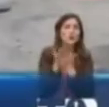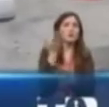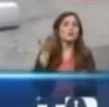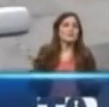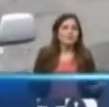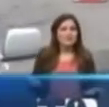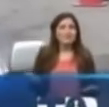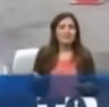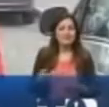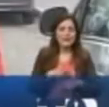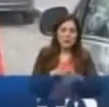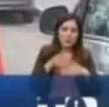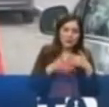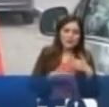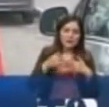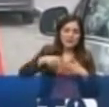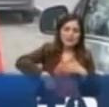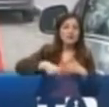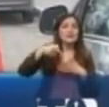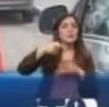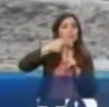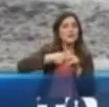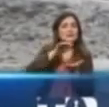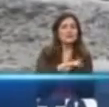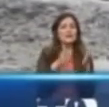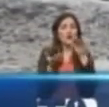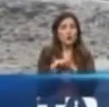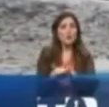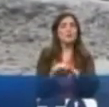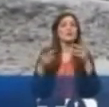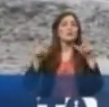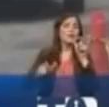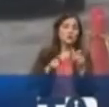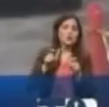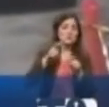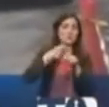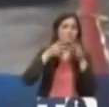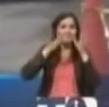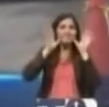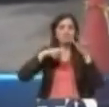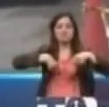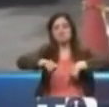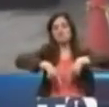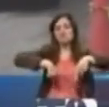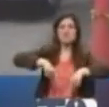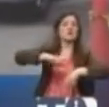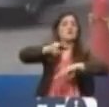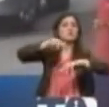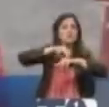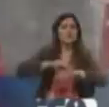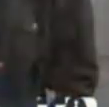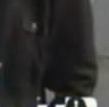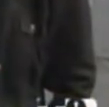lo que se ha determinado que el plazo de intervención debería ser en el transcurso de este mes para que la gente ya en diciembre pueda transitar de manera normal por estas